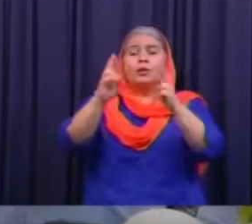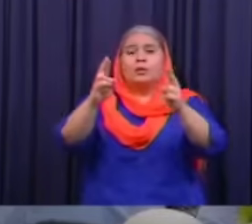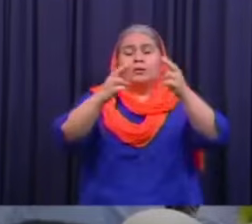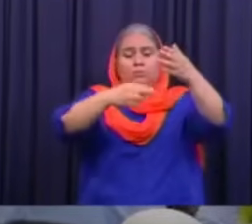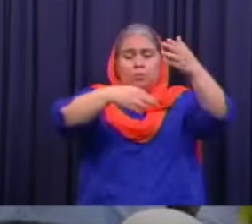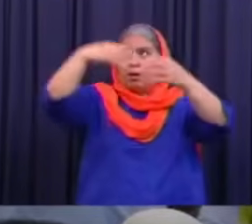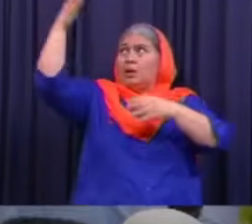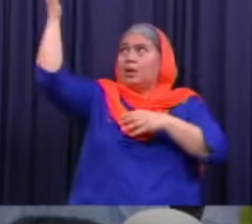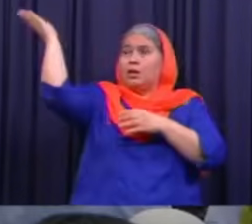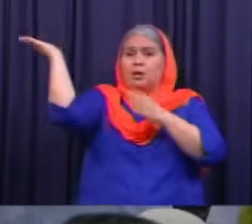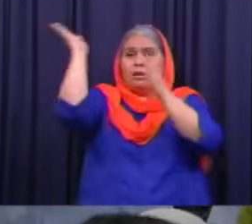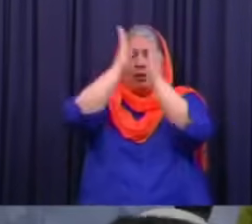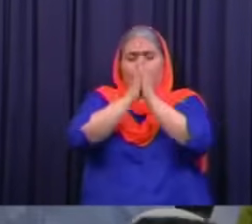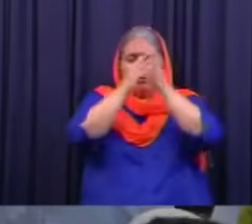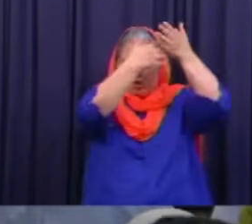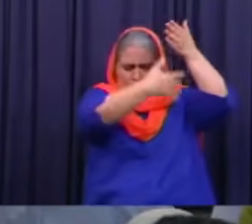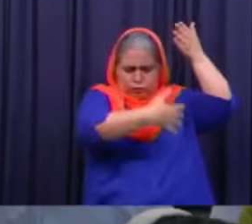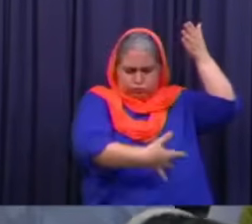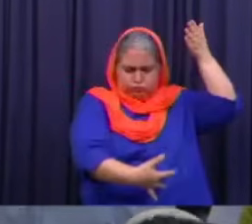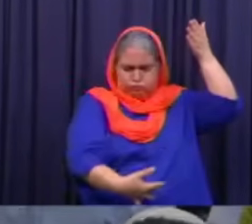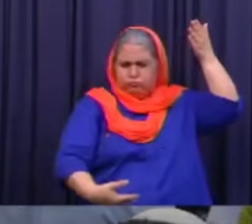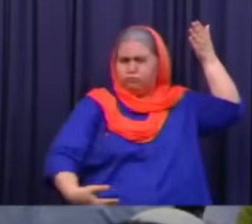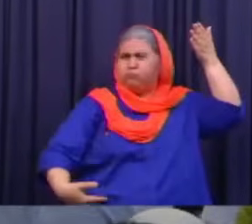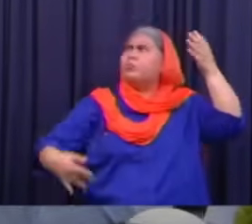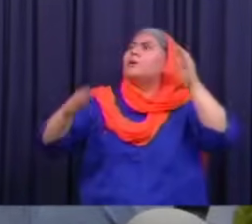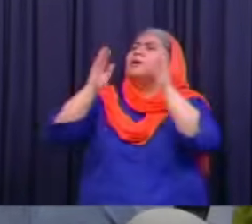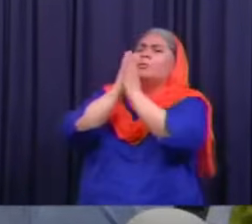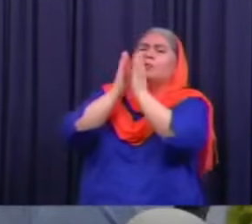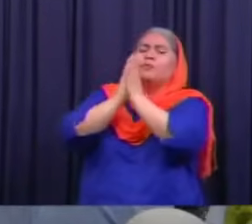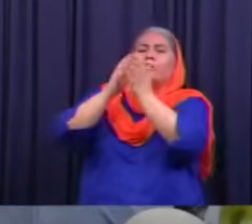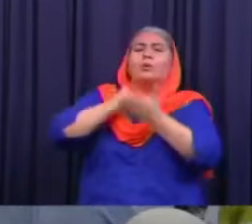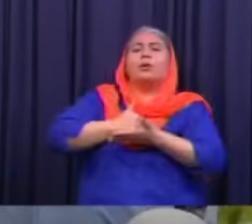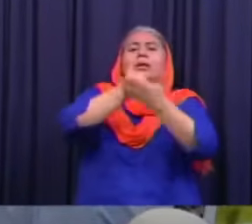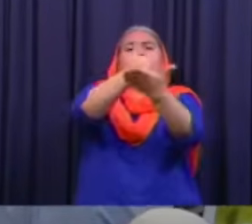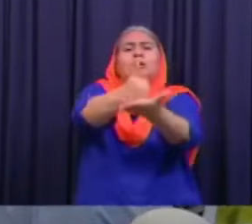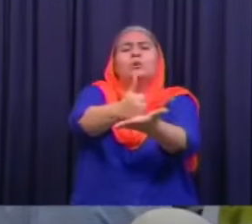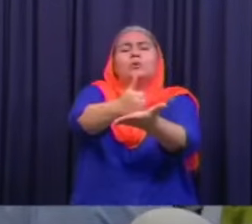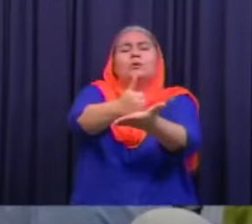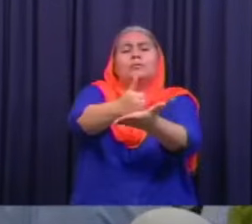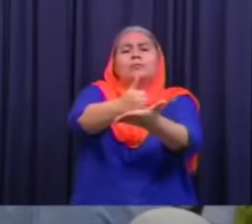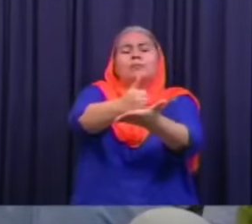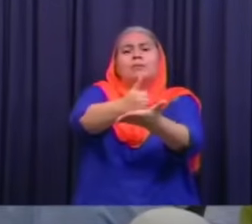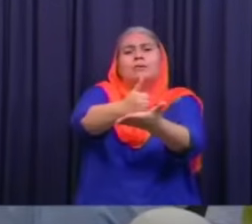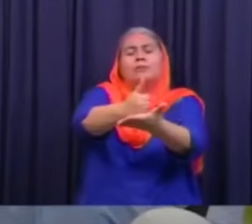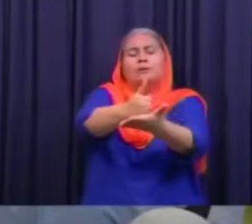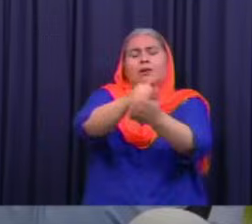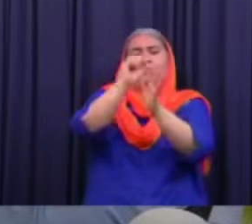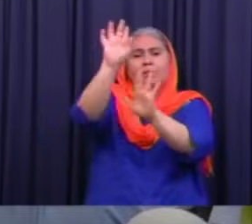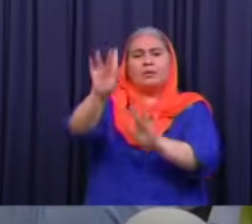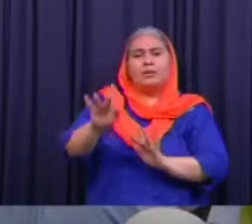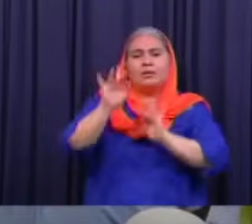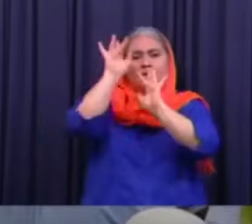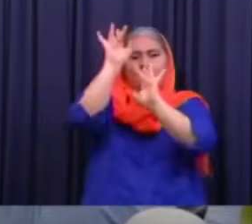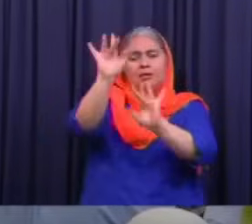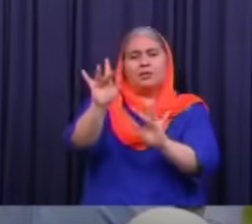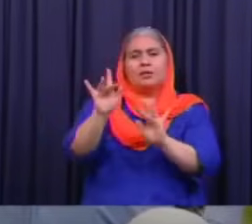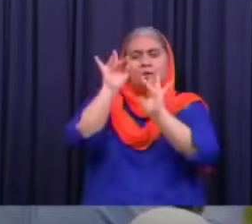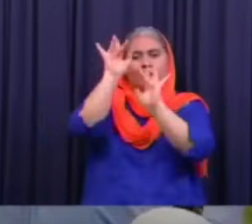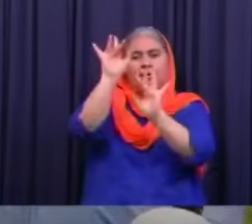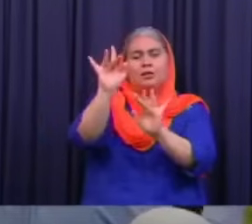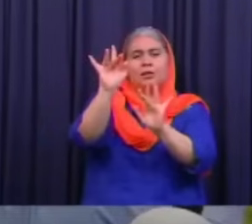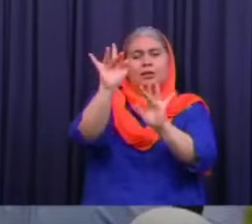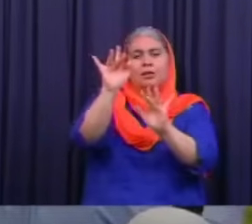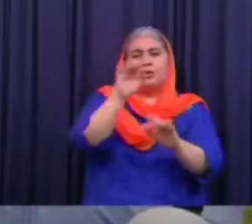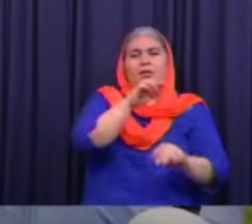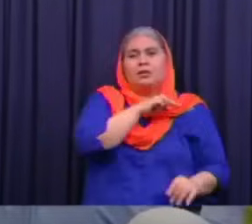mis hermanos están presentando delante del trono de la gracia por favor responde padre conforme tu misericordia En